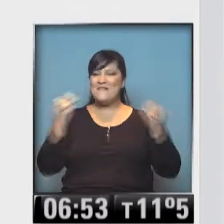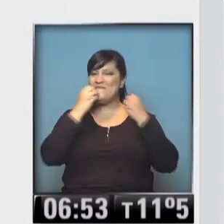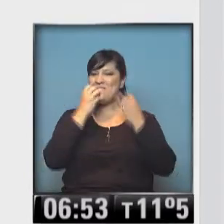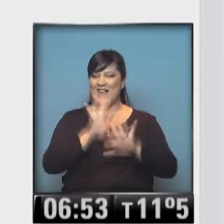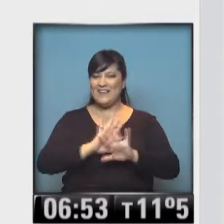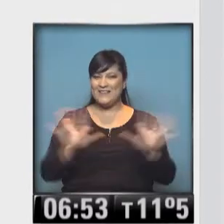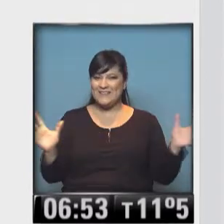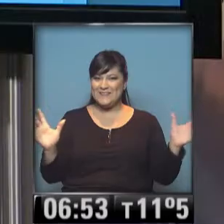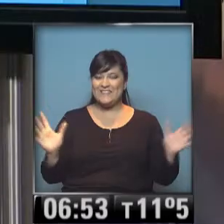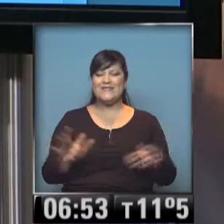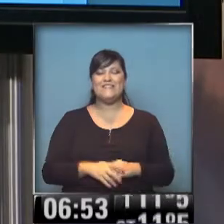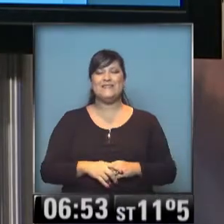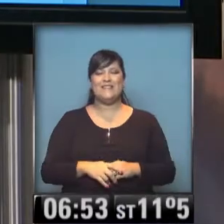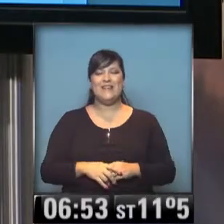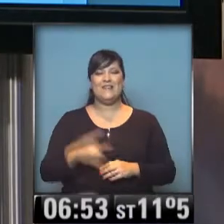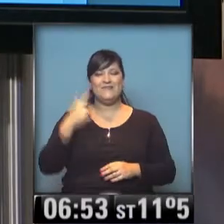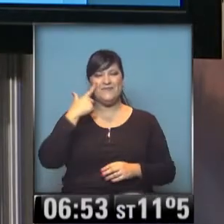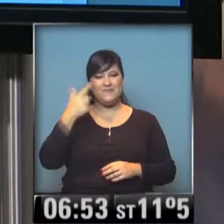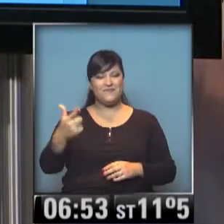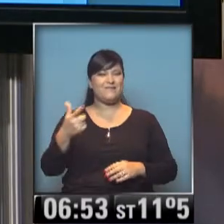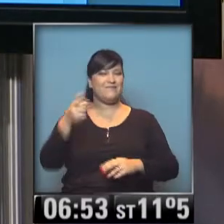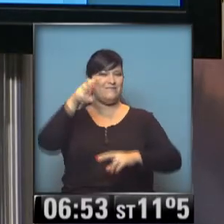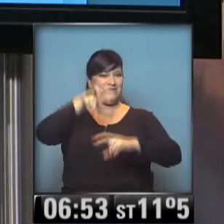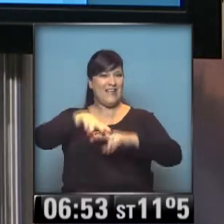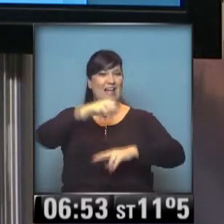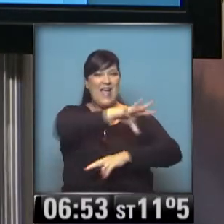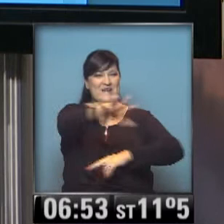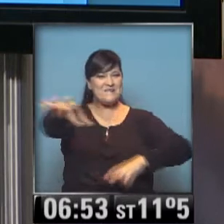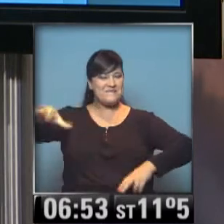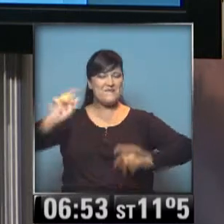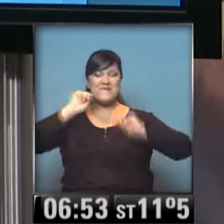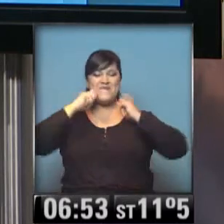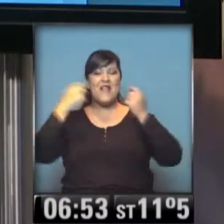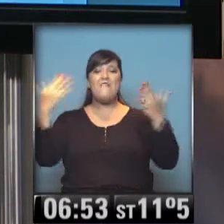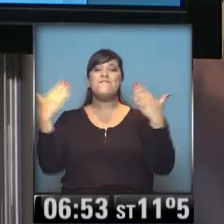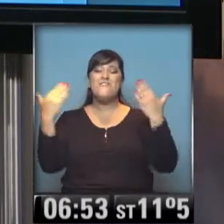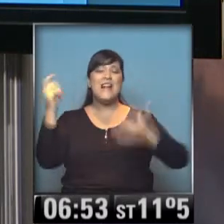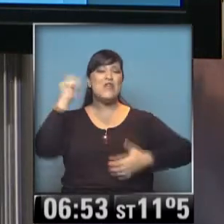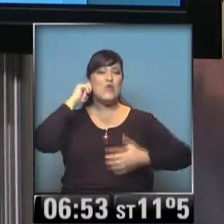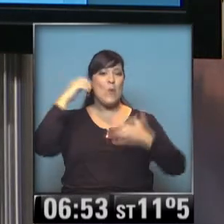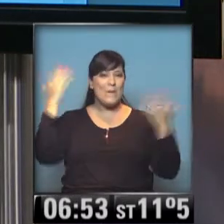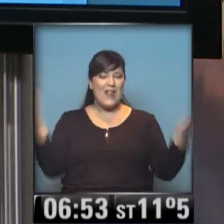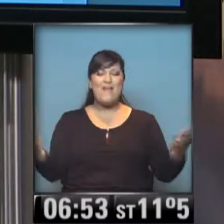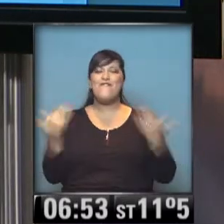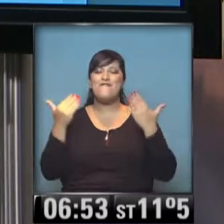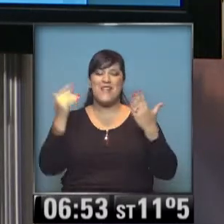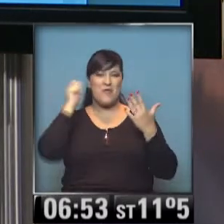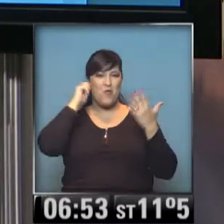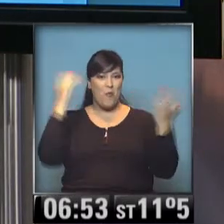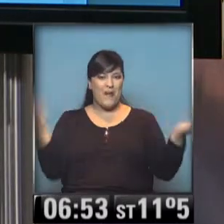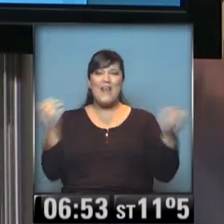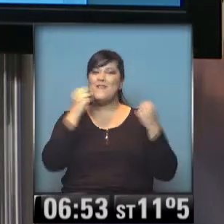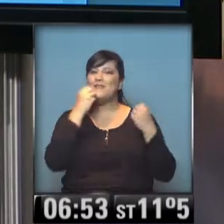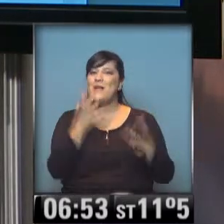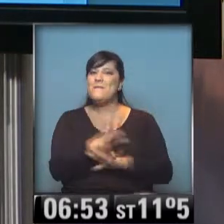preciosura! Ahí en el medio de la naturaleza hermosa. Felicísimo cumpleaños. Muy, muy feliz cumpleaños.